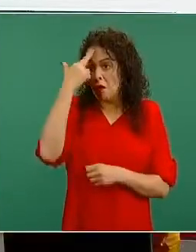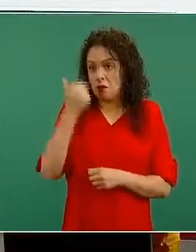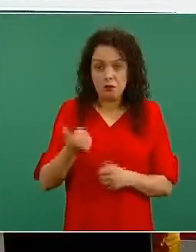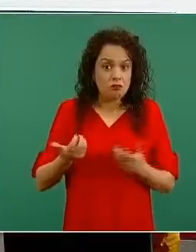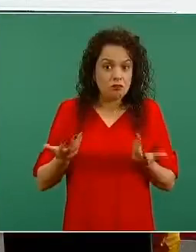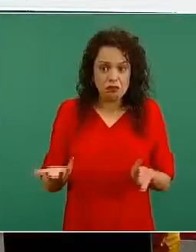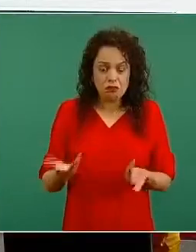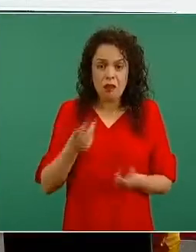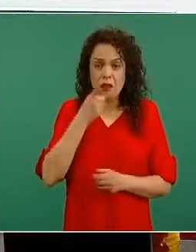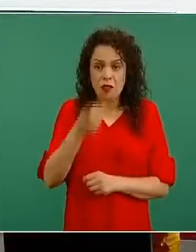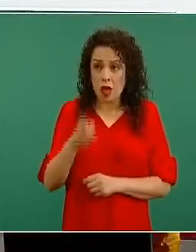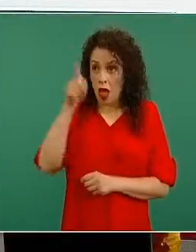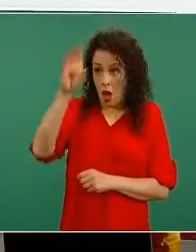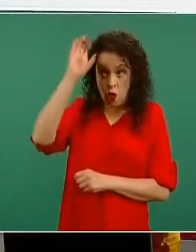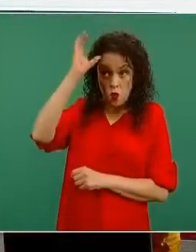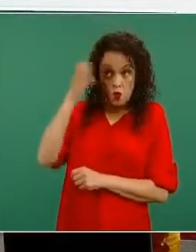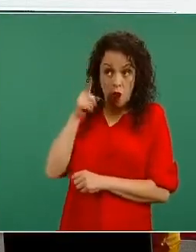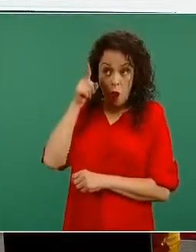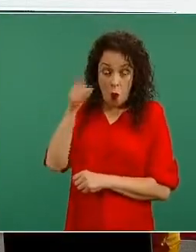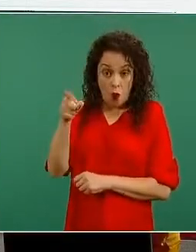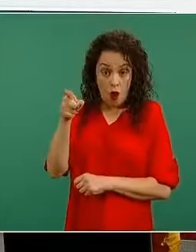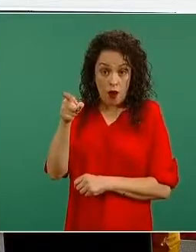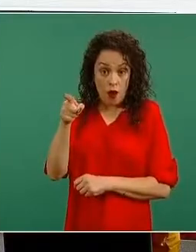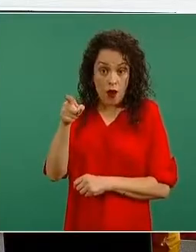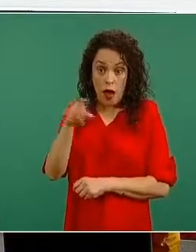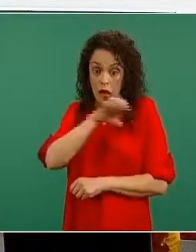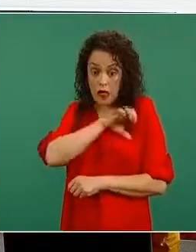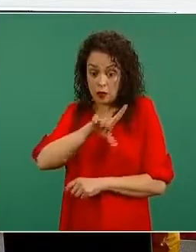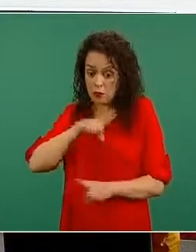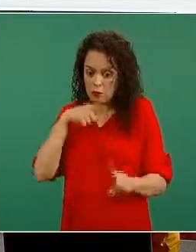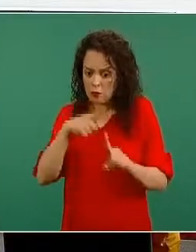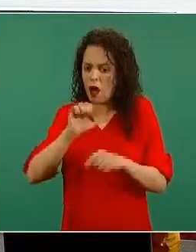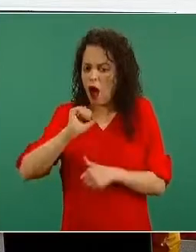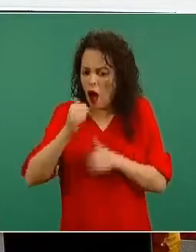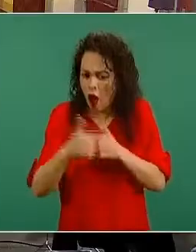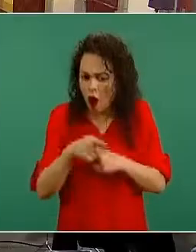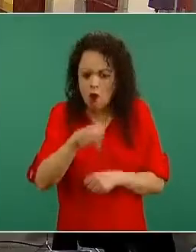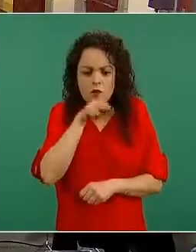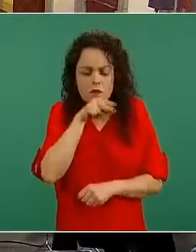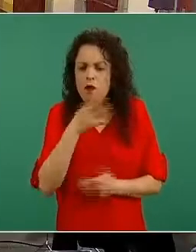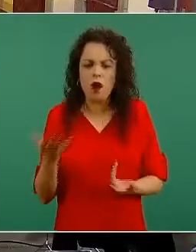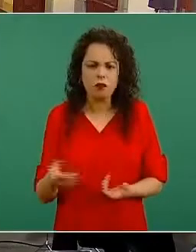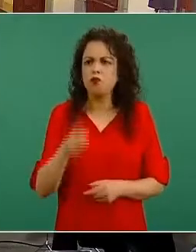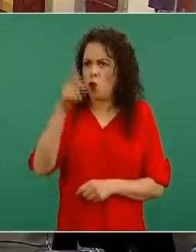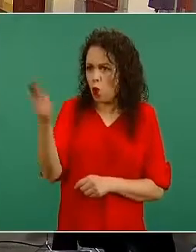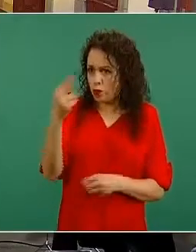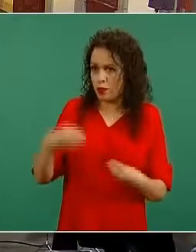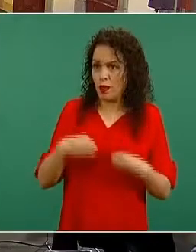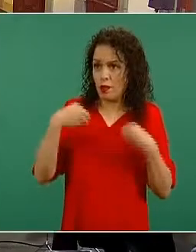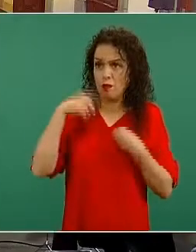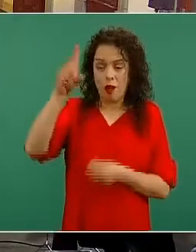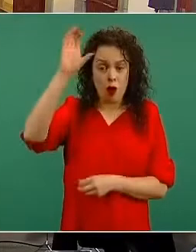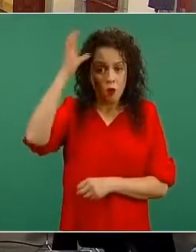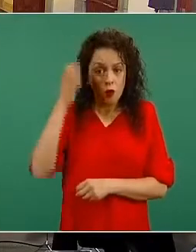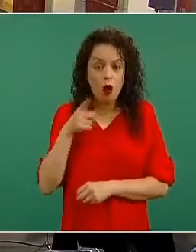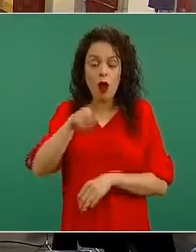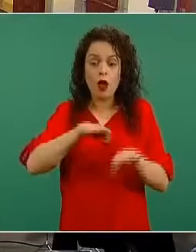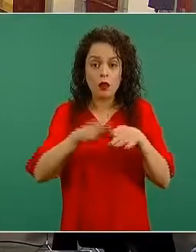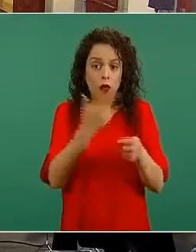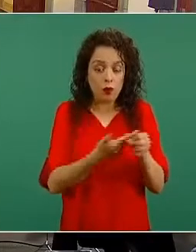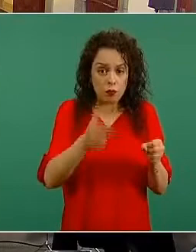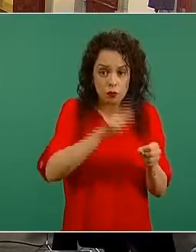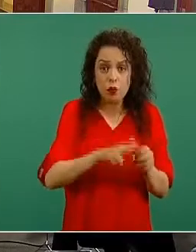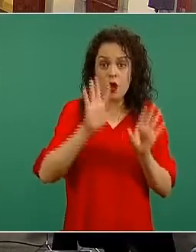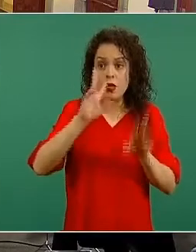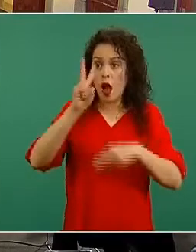que indique que Coahuila pudiera ser una situación de especial preocupación. Si usted vive en Coahuila, es personal de salud, ya se vacunó o le